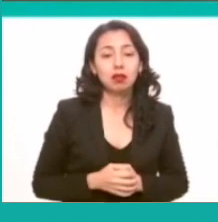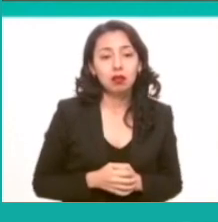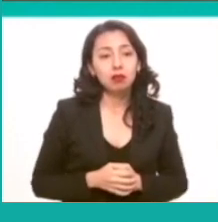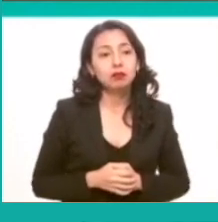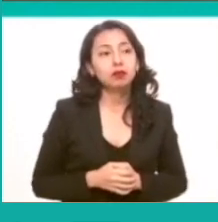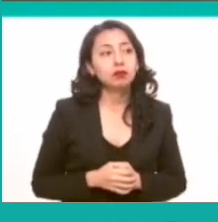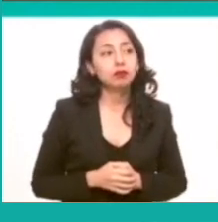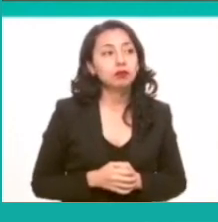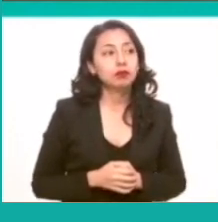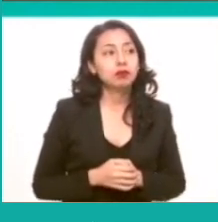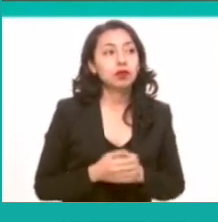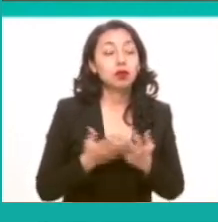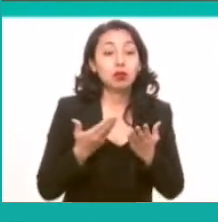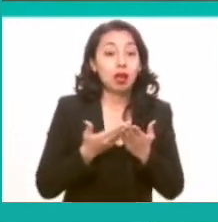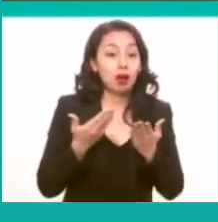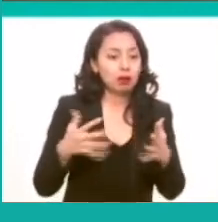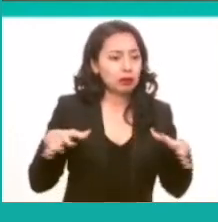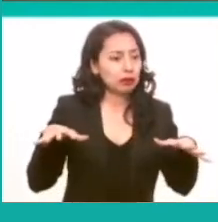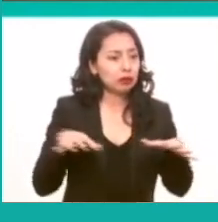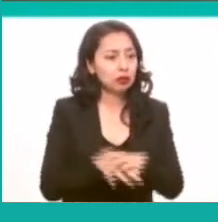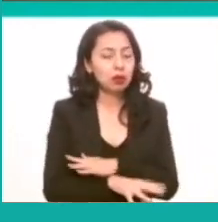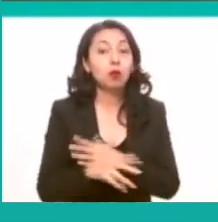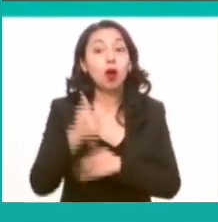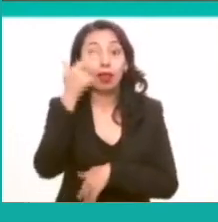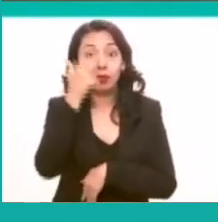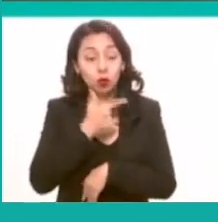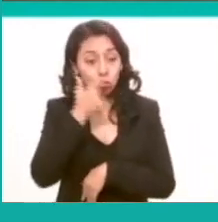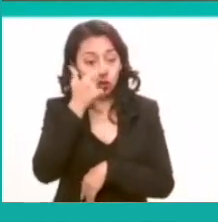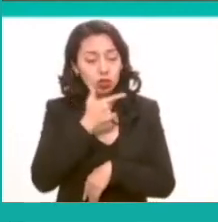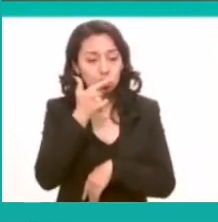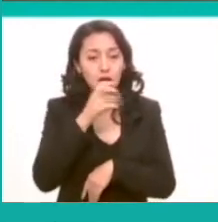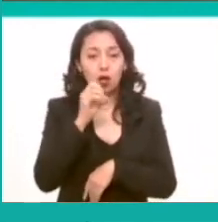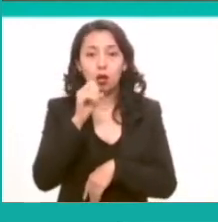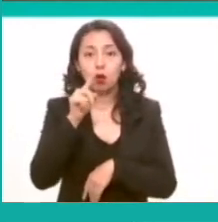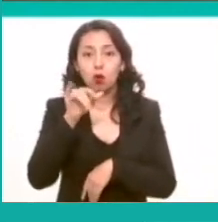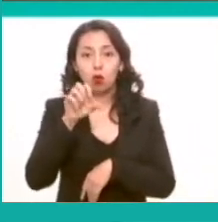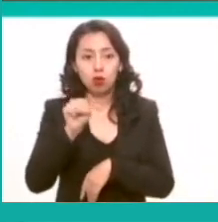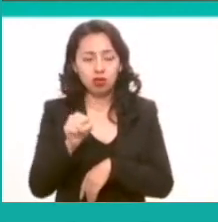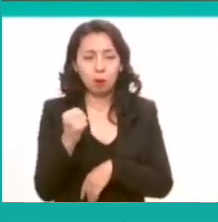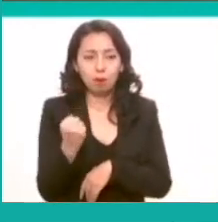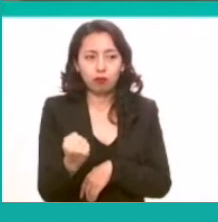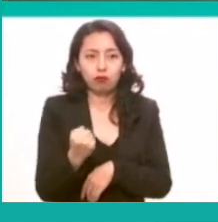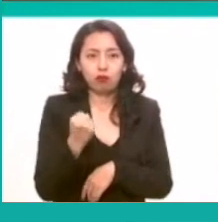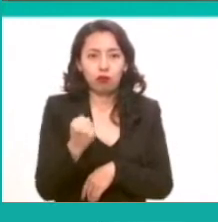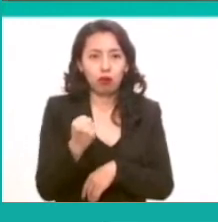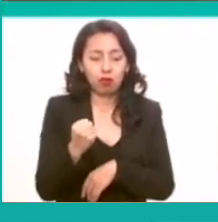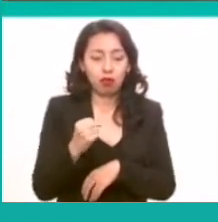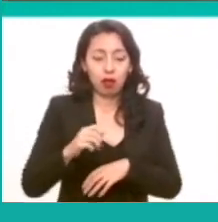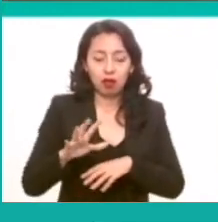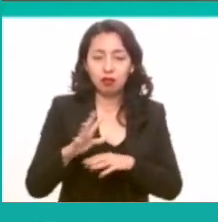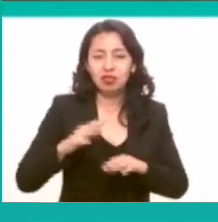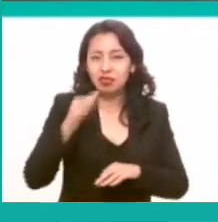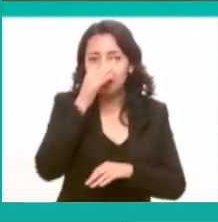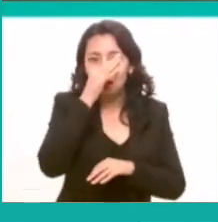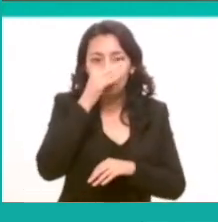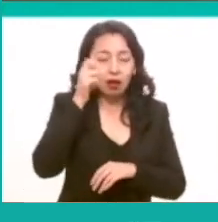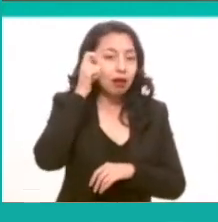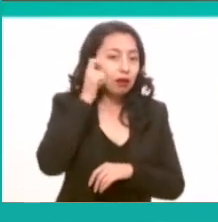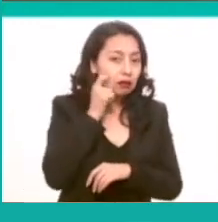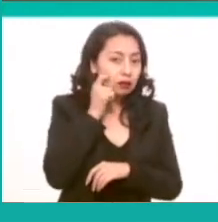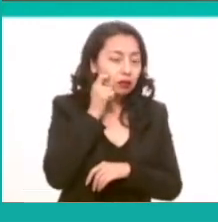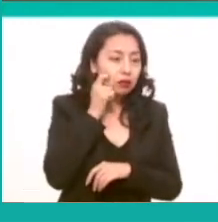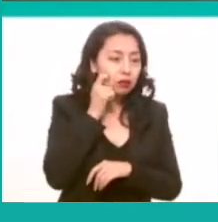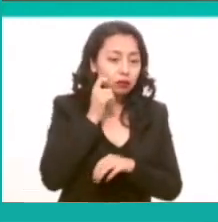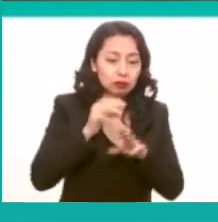Simpson el cambio abrupto sucedió anoche cuando otis se intensificó frente a las costas de Guerrero lo